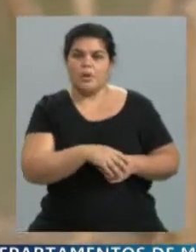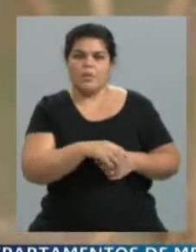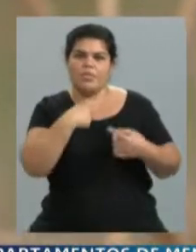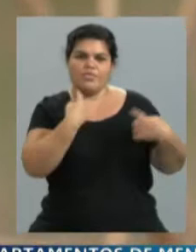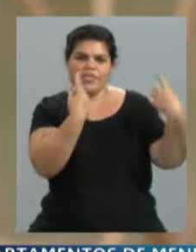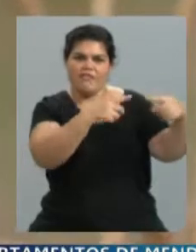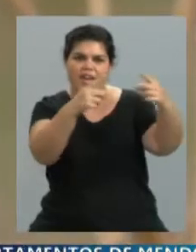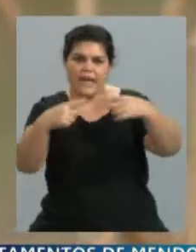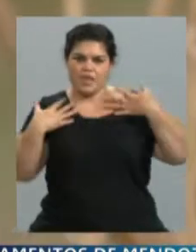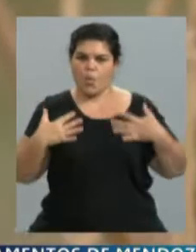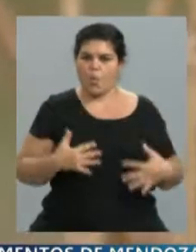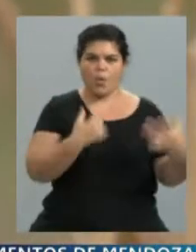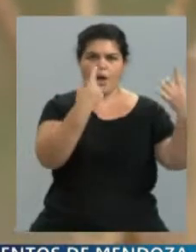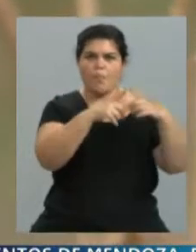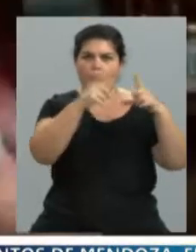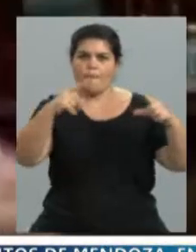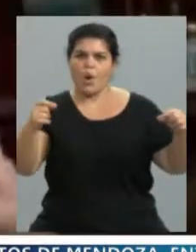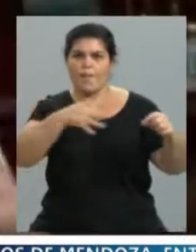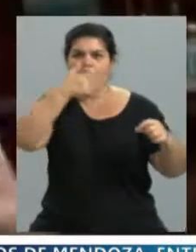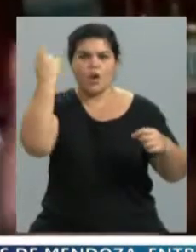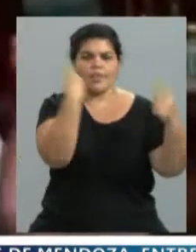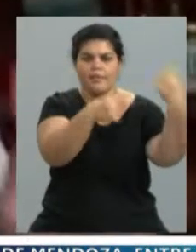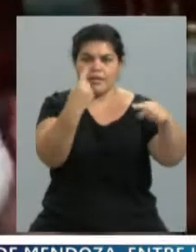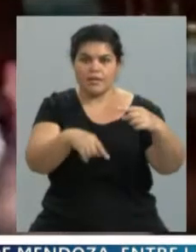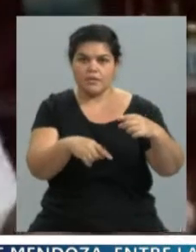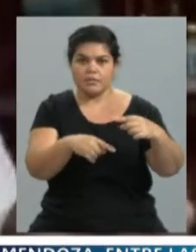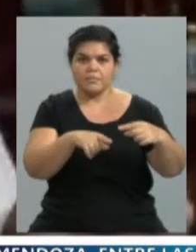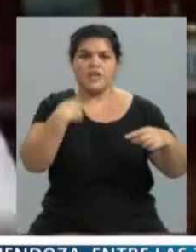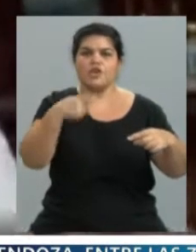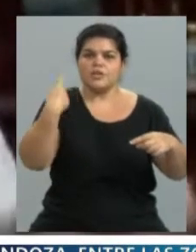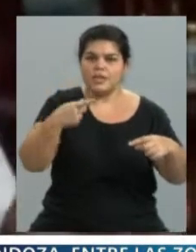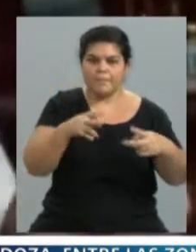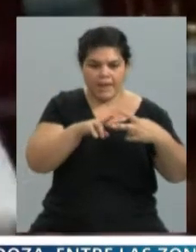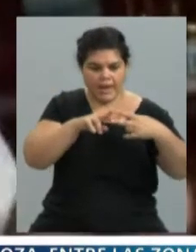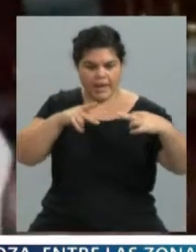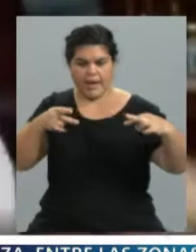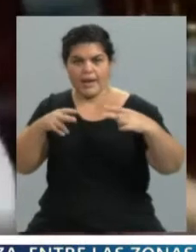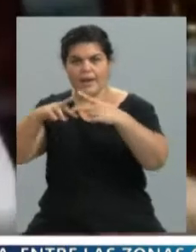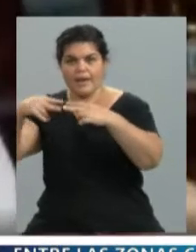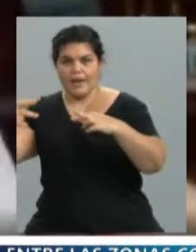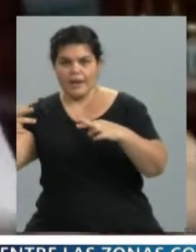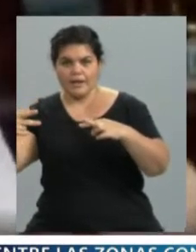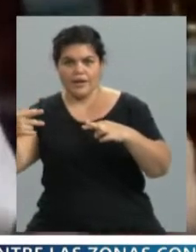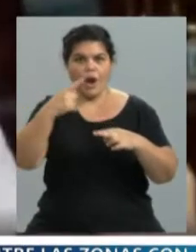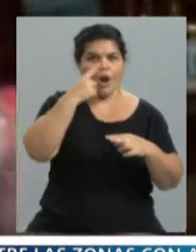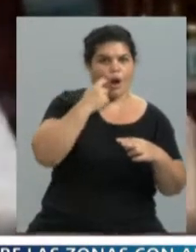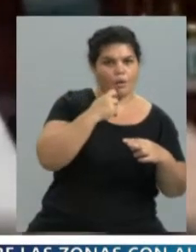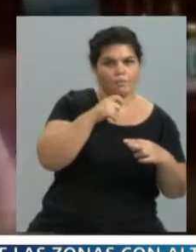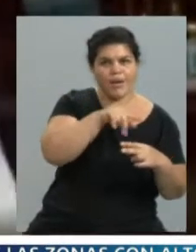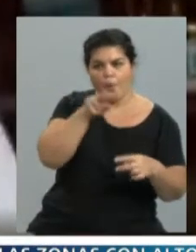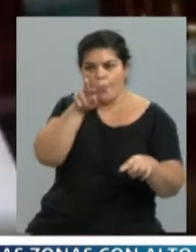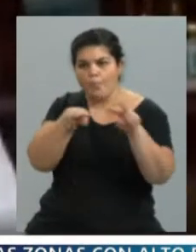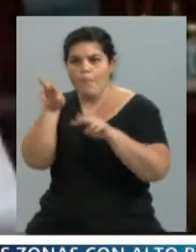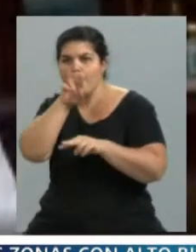y se encontraban en conjunto con un ave que coincidía en cuanto al genoma de esa